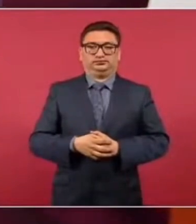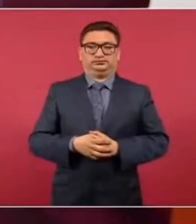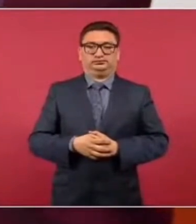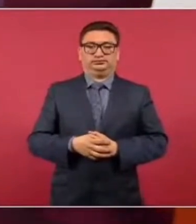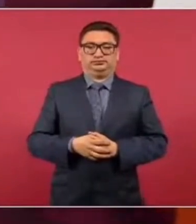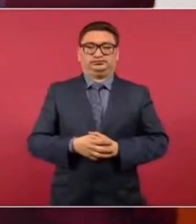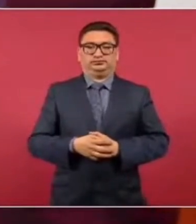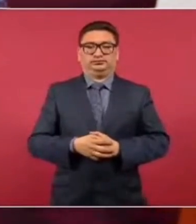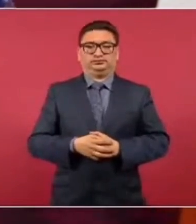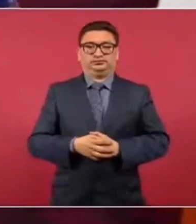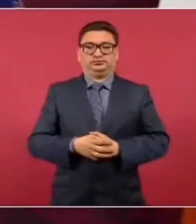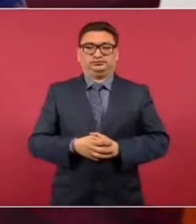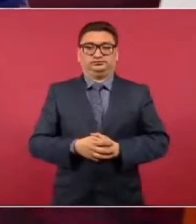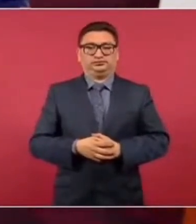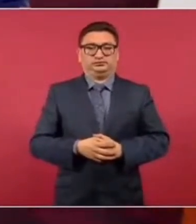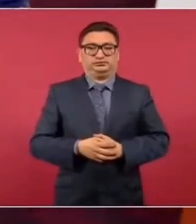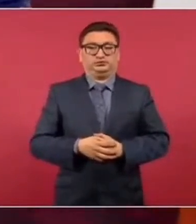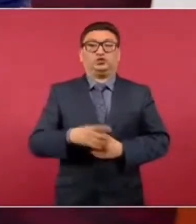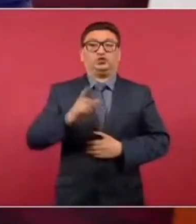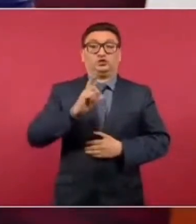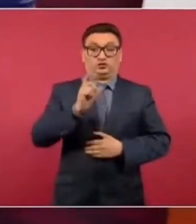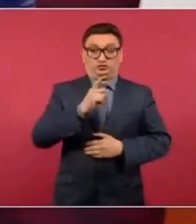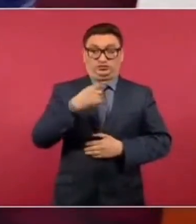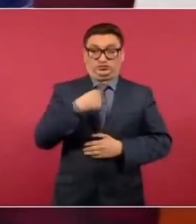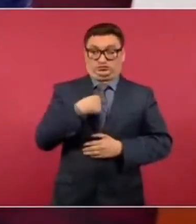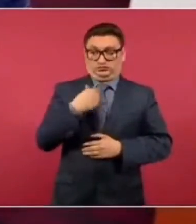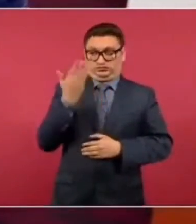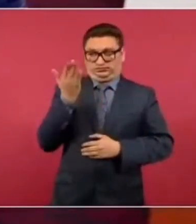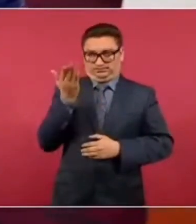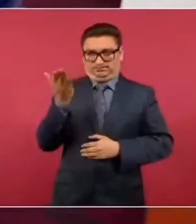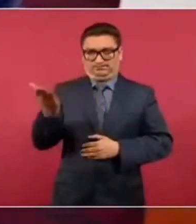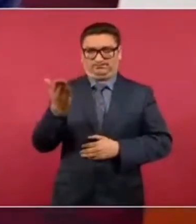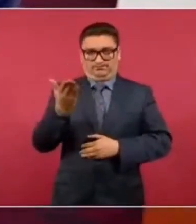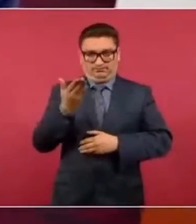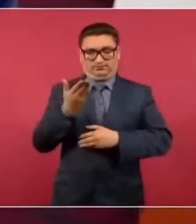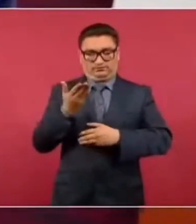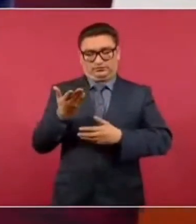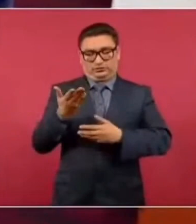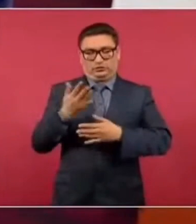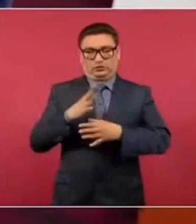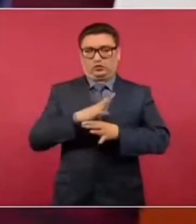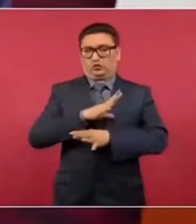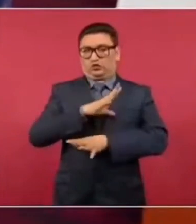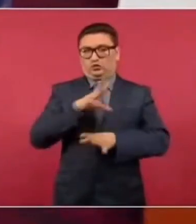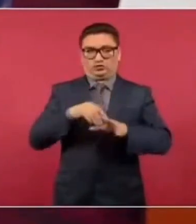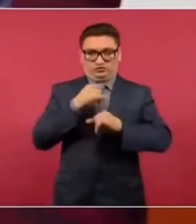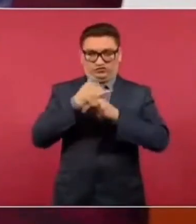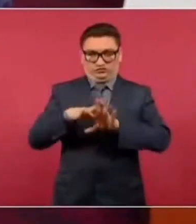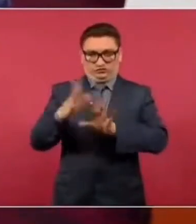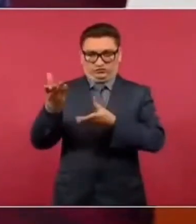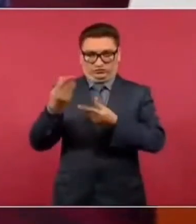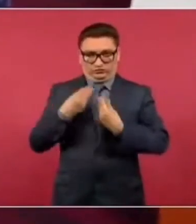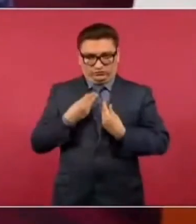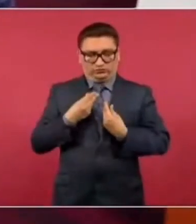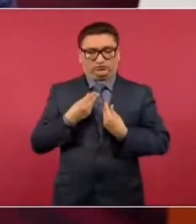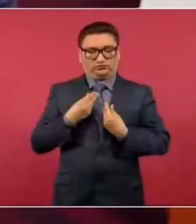Entonces, cuando le solicité que nos enviaran la información,